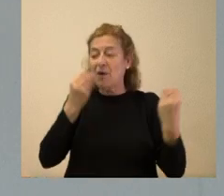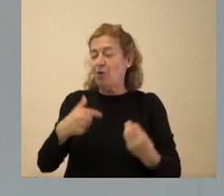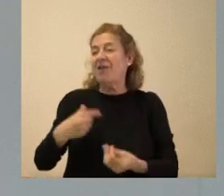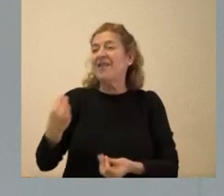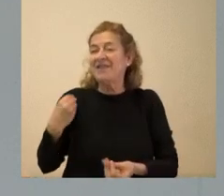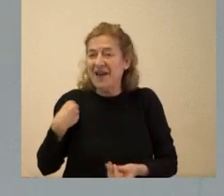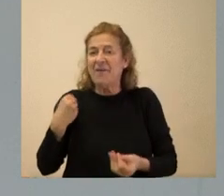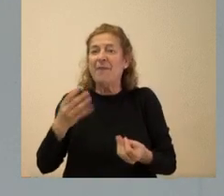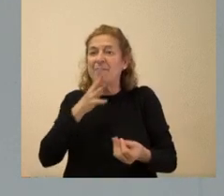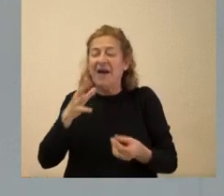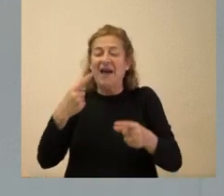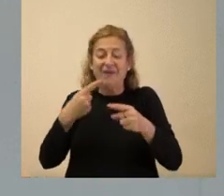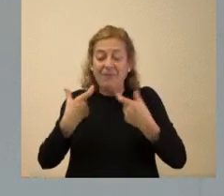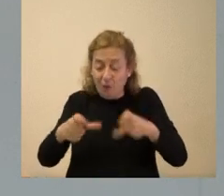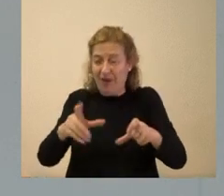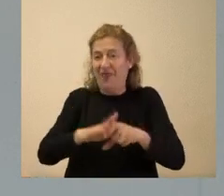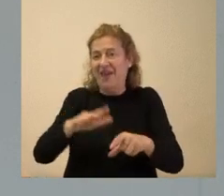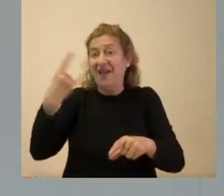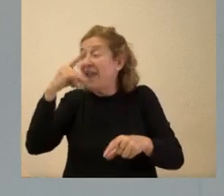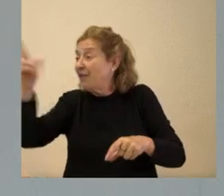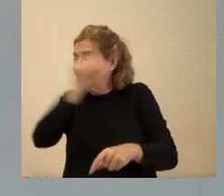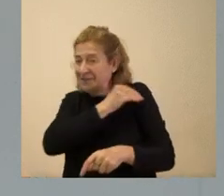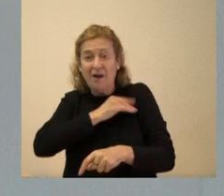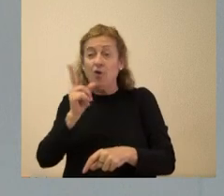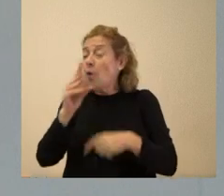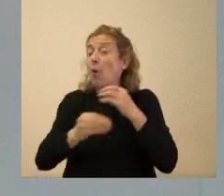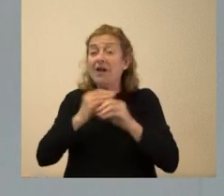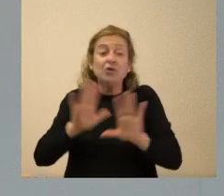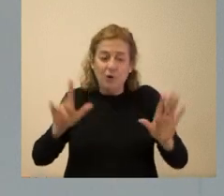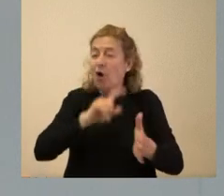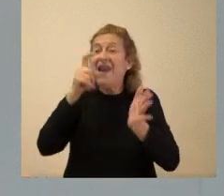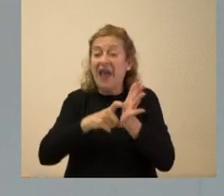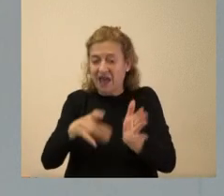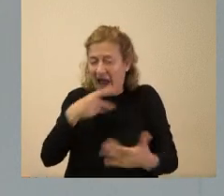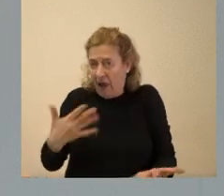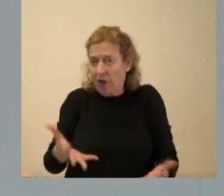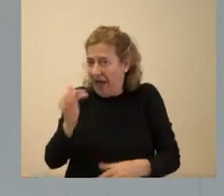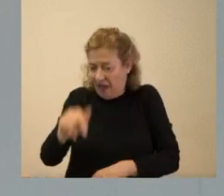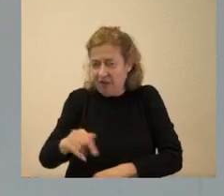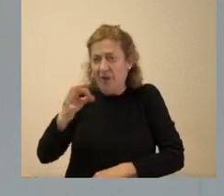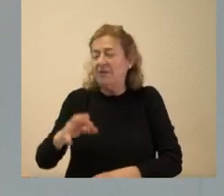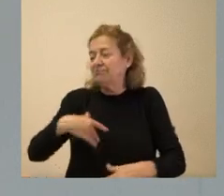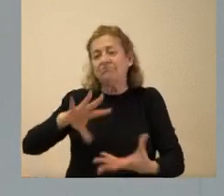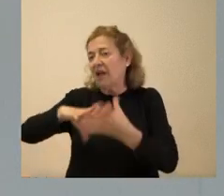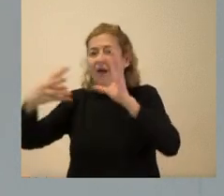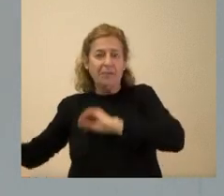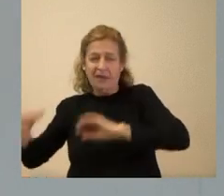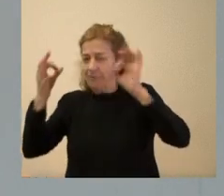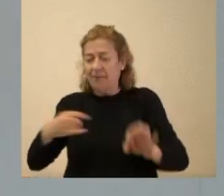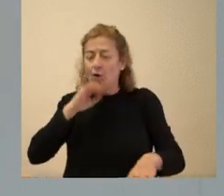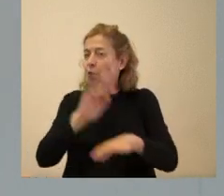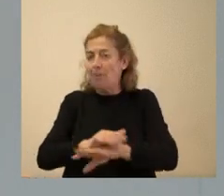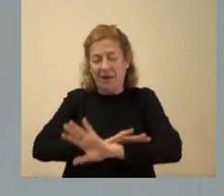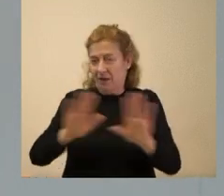a los otros productivos al sector ganadero no se ha hecho Pero eso no quiere decir que la ley no pueda estar en vigor y que no sea de aplicación nosotros la vamos a cumplir en Cómo